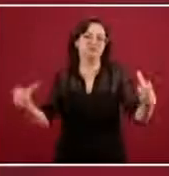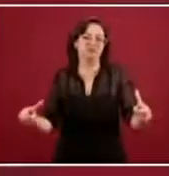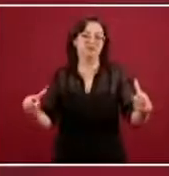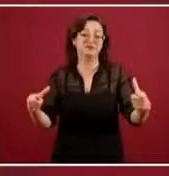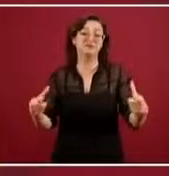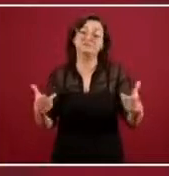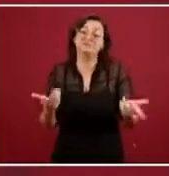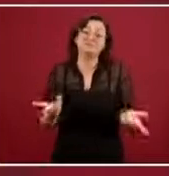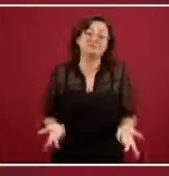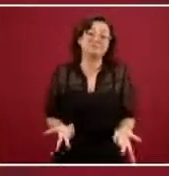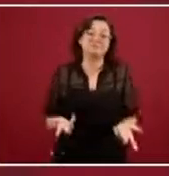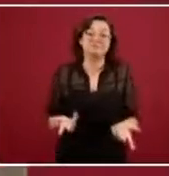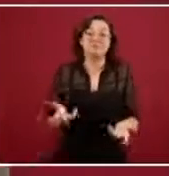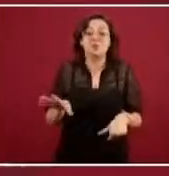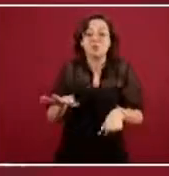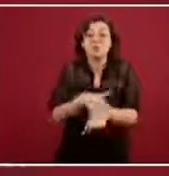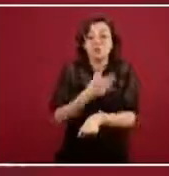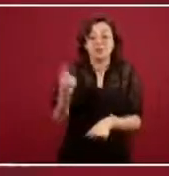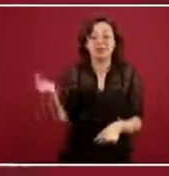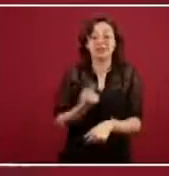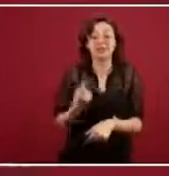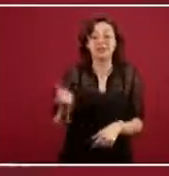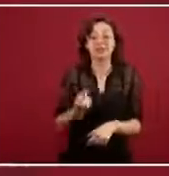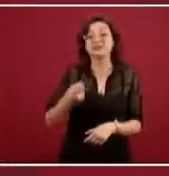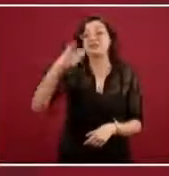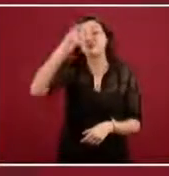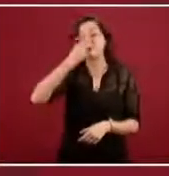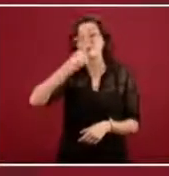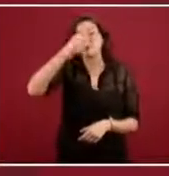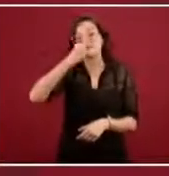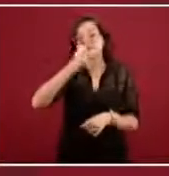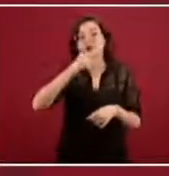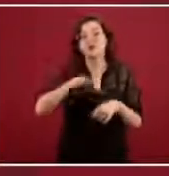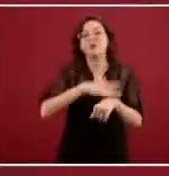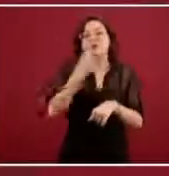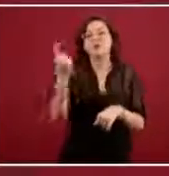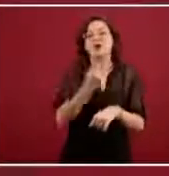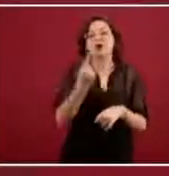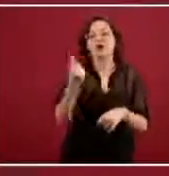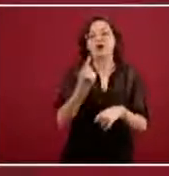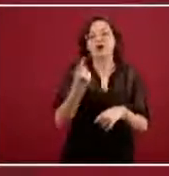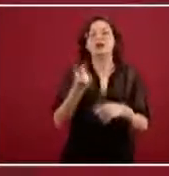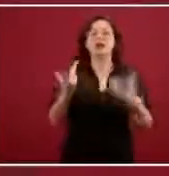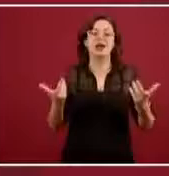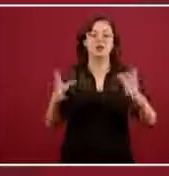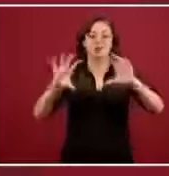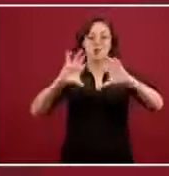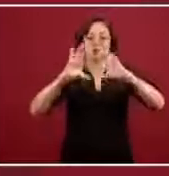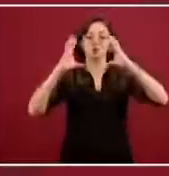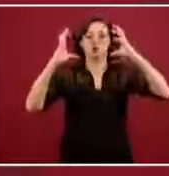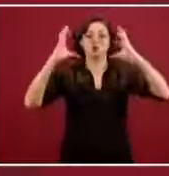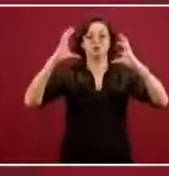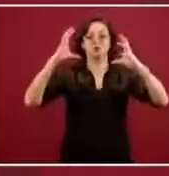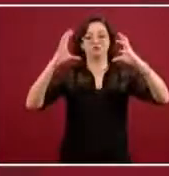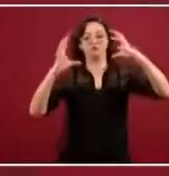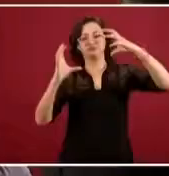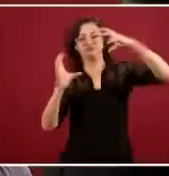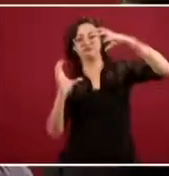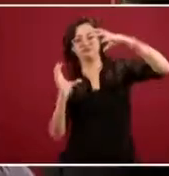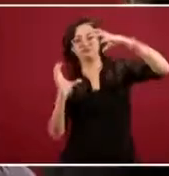original. Y la explicación en el caso de influenza es que los hemisferios del mundo tienen